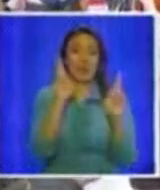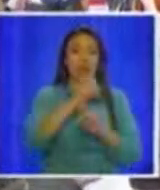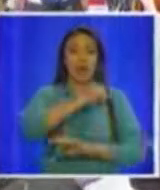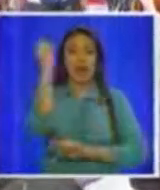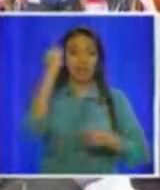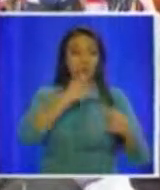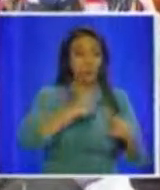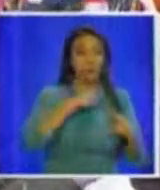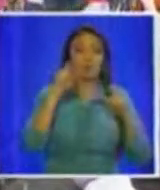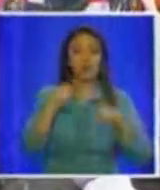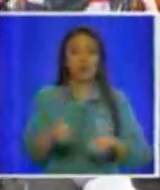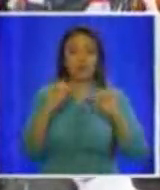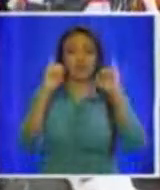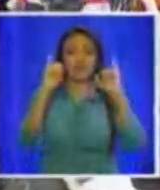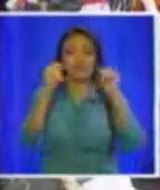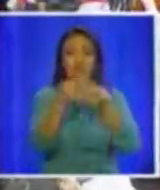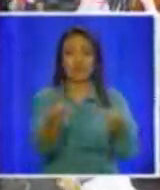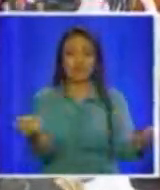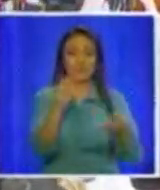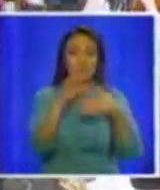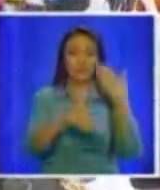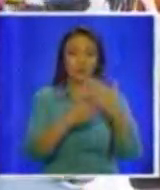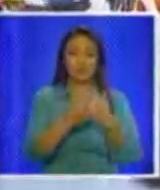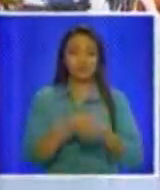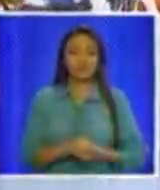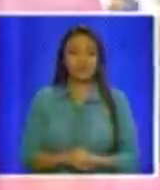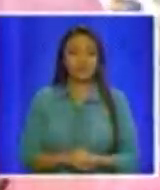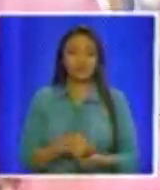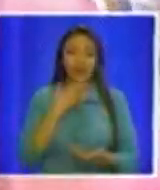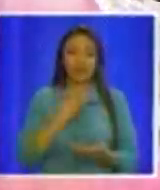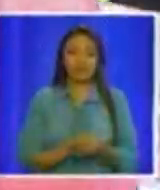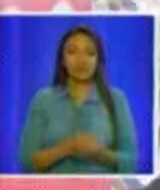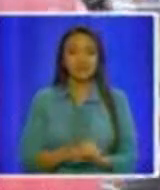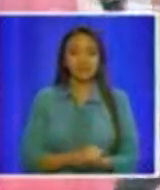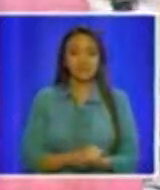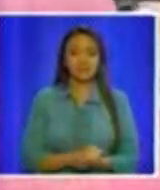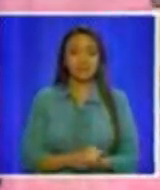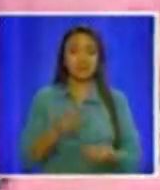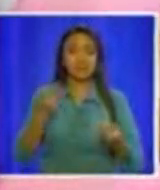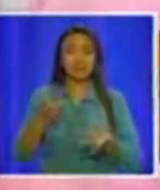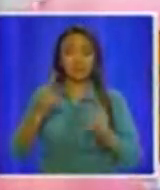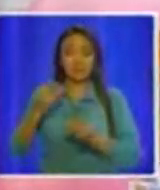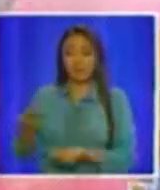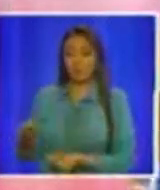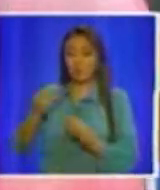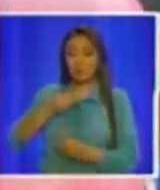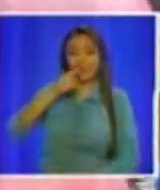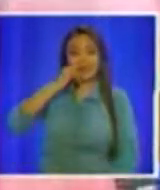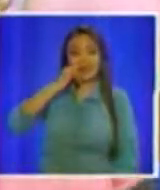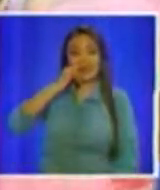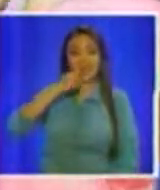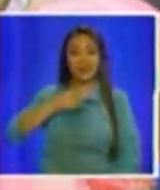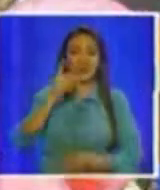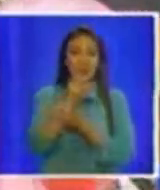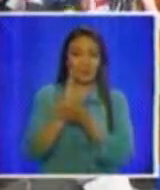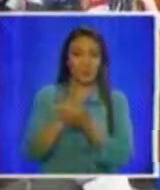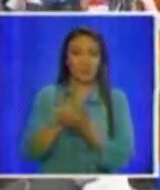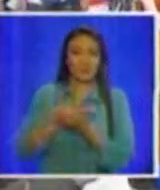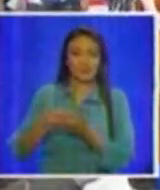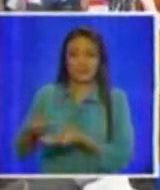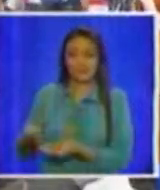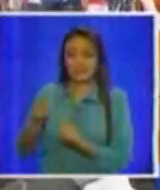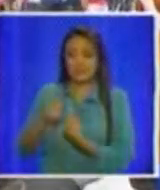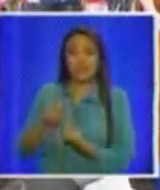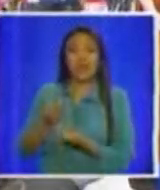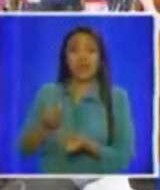lo puedan disfrutar tanto como yo, que es de todo el pueblo ecuatoriano. Gracias. Recibió también de los niños dibujos y caricaturas.